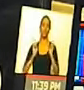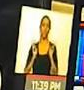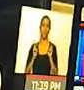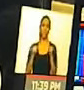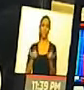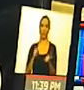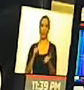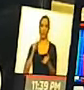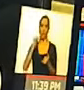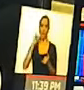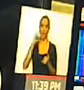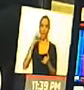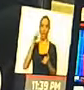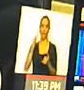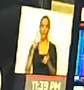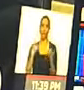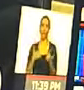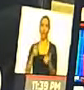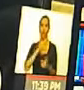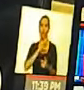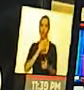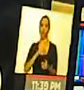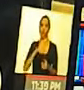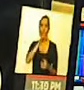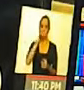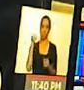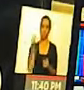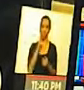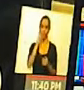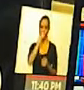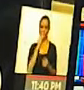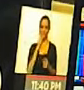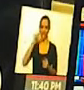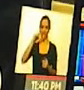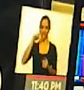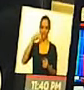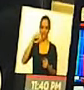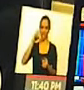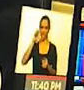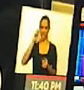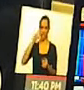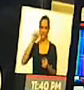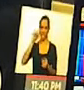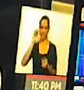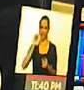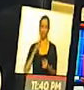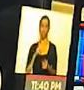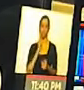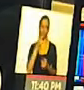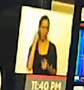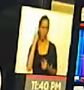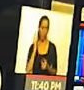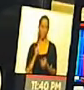Merlano, sino un señor que era narcotraficante que lo mataron en Brasil, el Ñeñe, creo que se llamaba. A ese